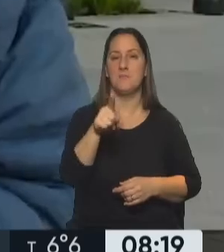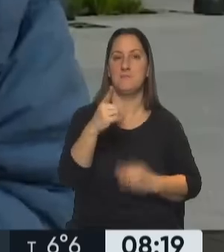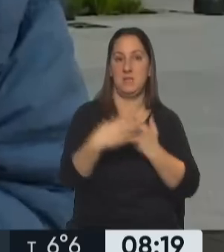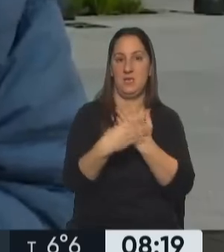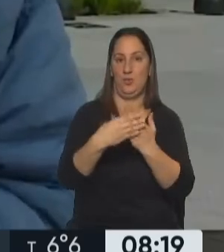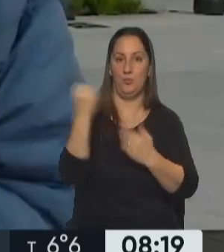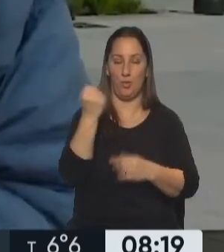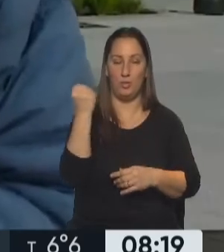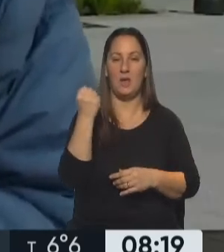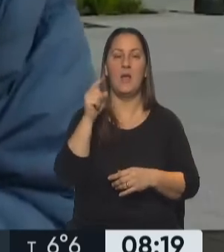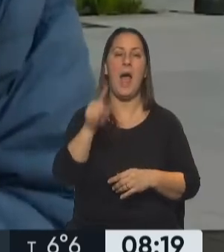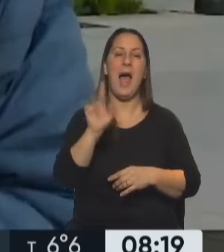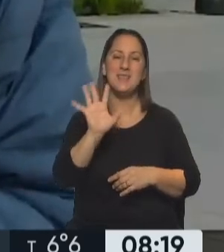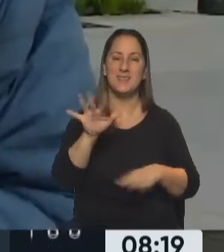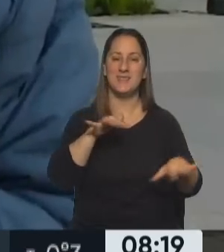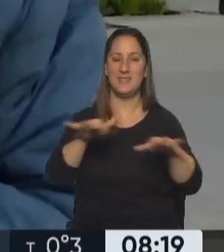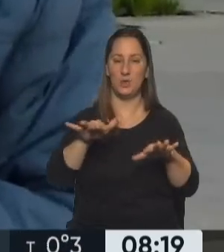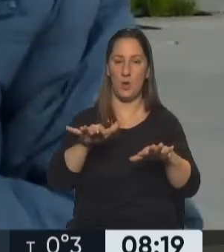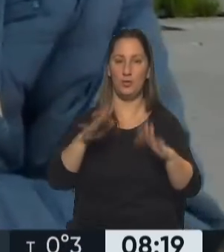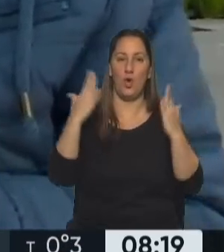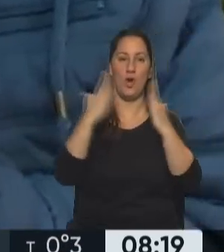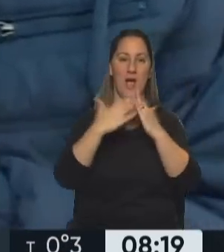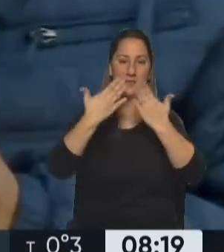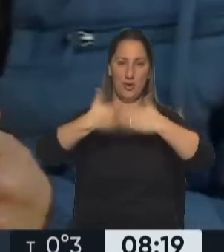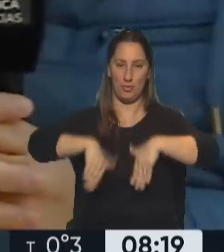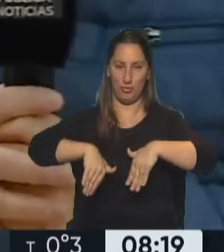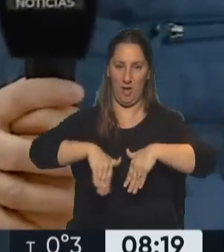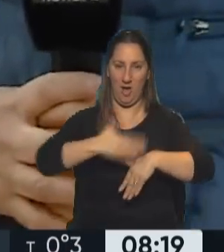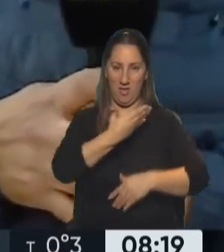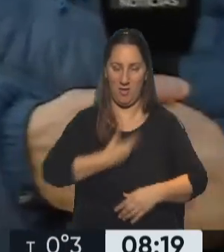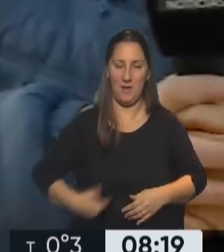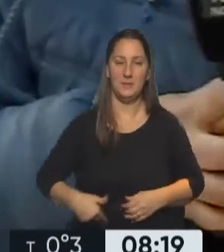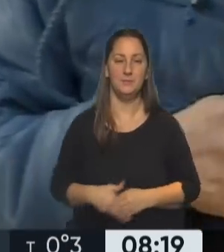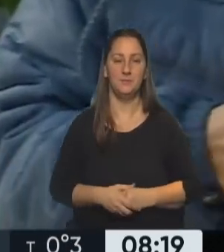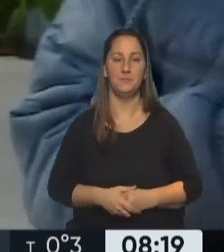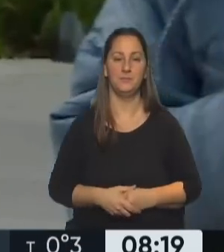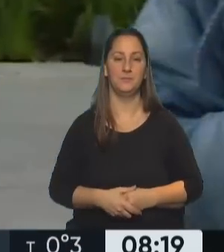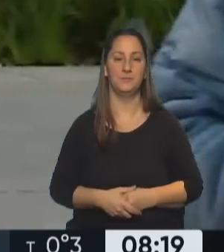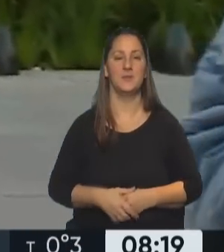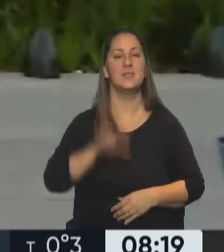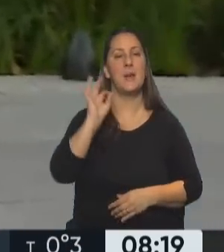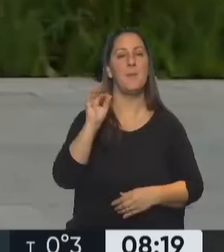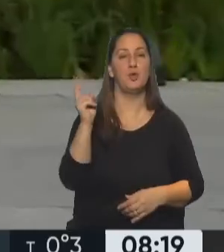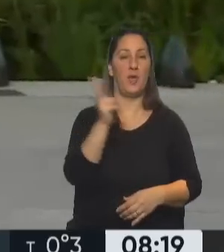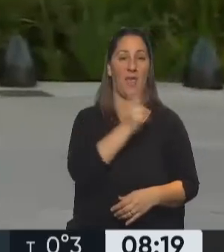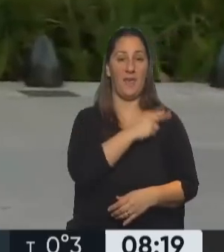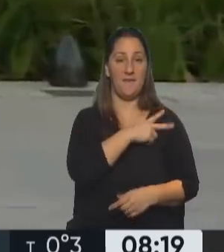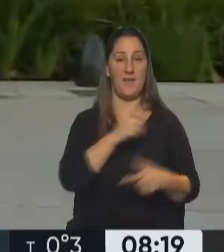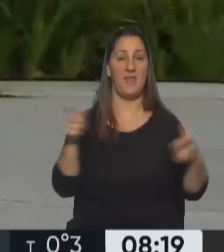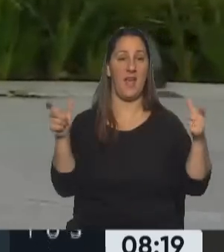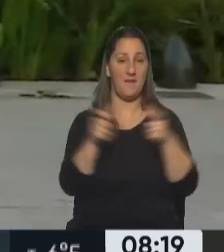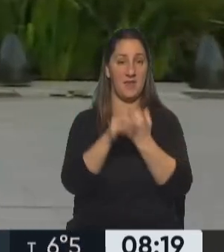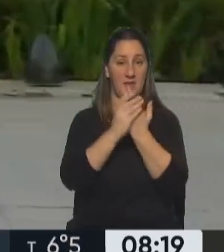superministro, este es el panorama que presenta hoy la Casa de Gobierno. Sabemos que habitualmente el jefe de gabinete,